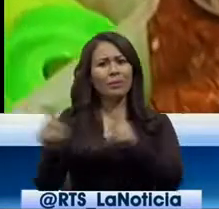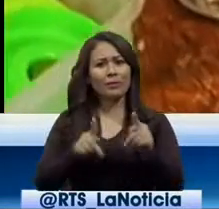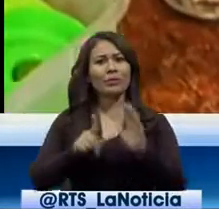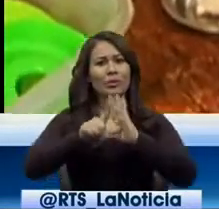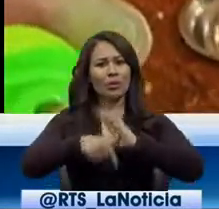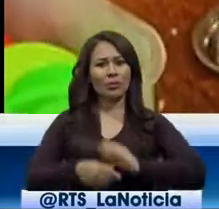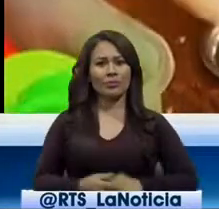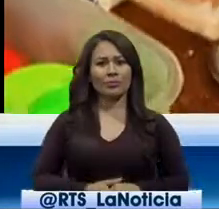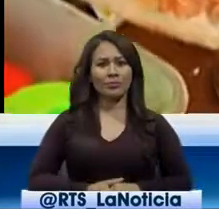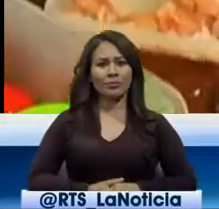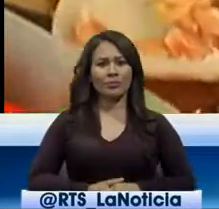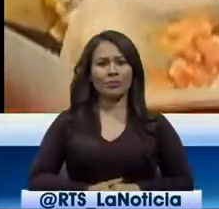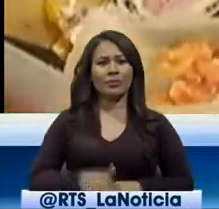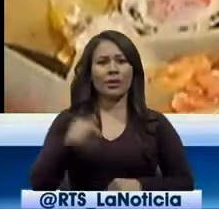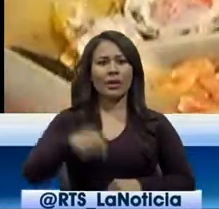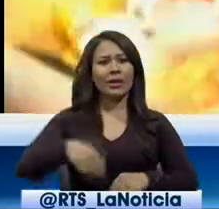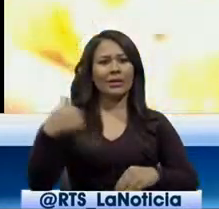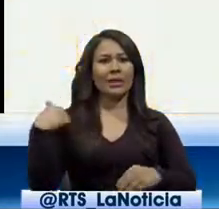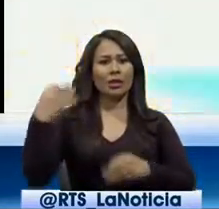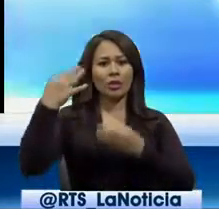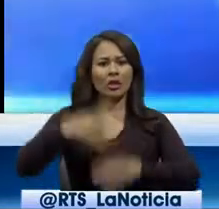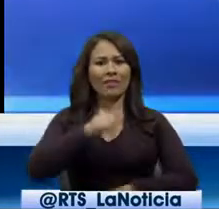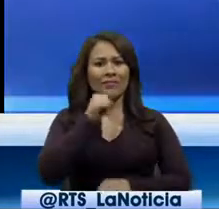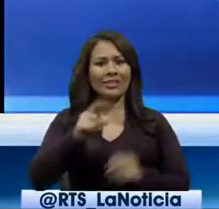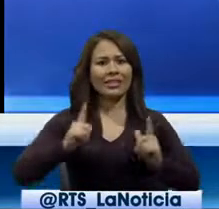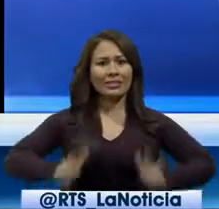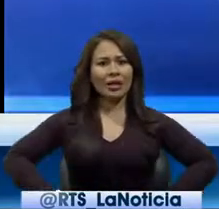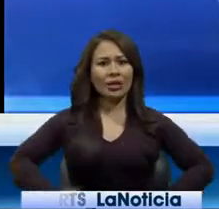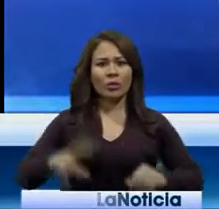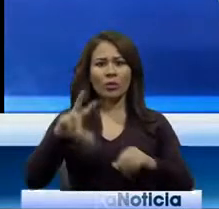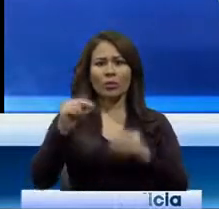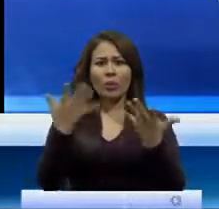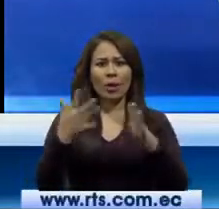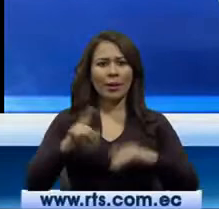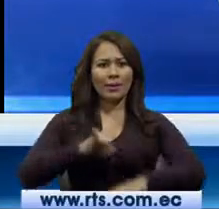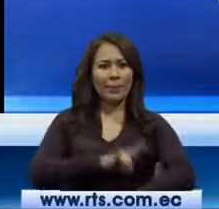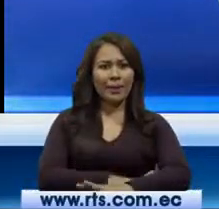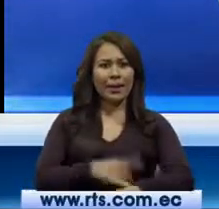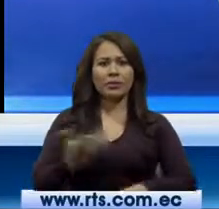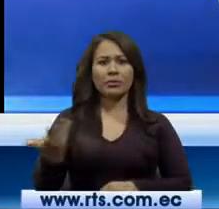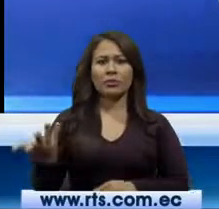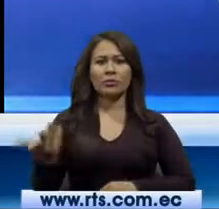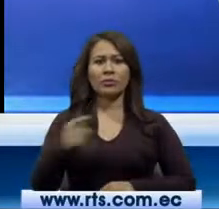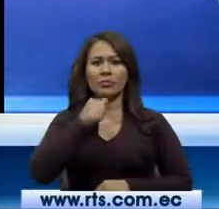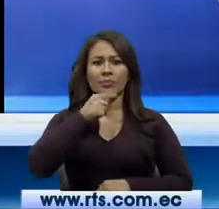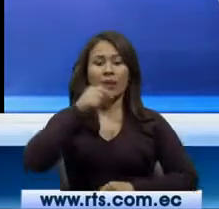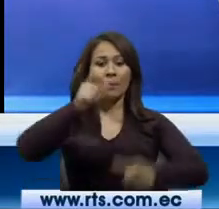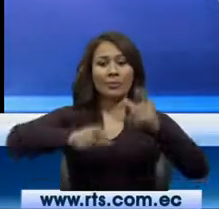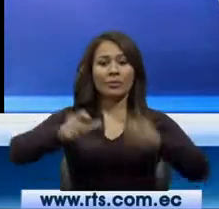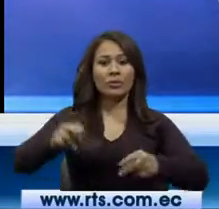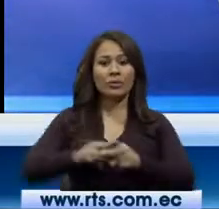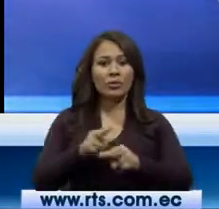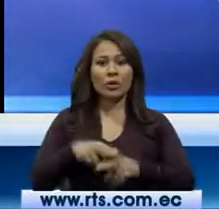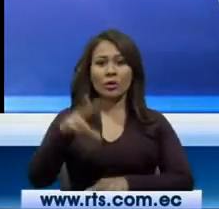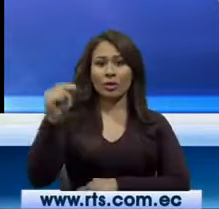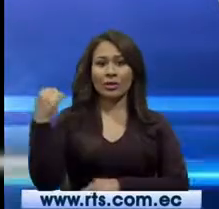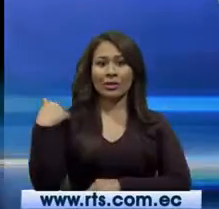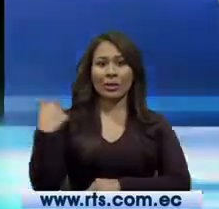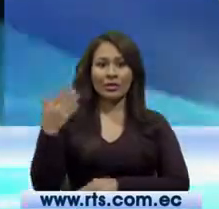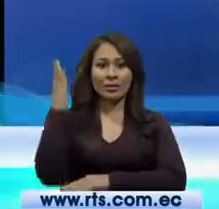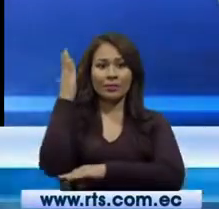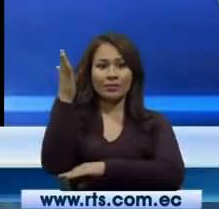clandestino el establecimiento, en una total insalubridad. No existen los baños adecuados para los usuarios, para los pacientes, no tienen las